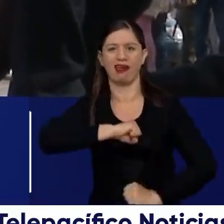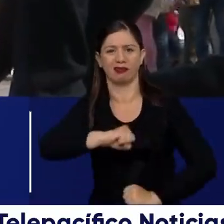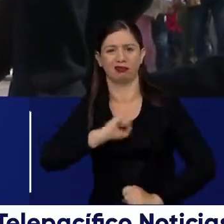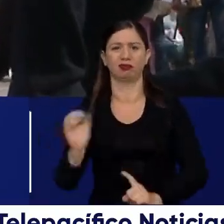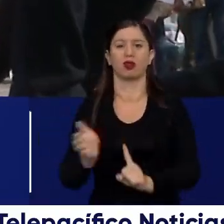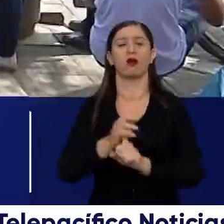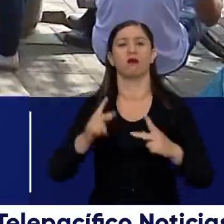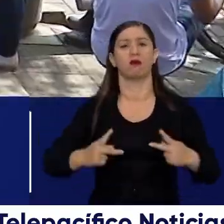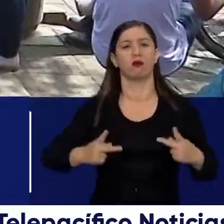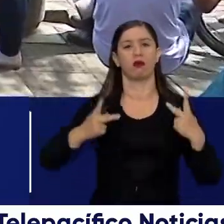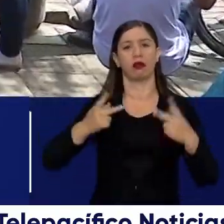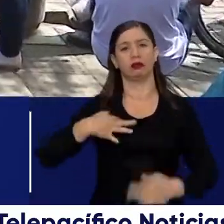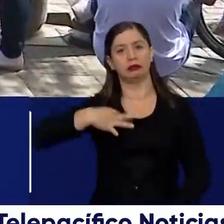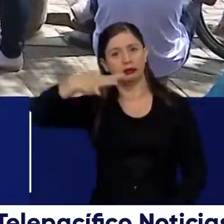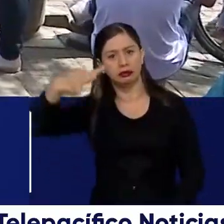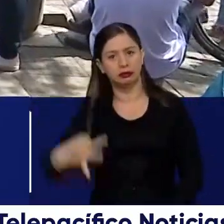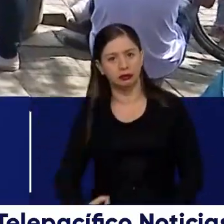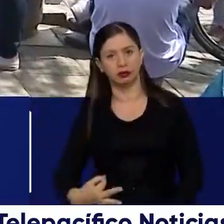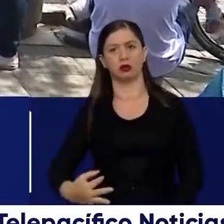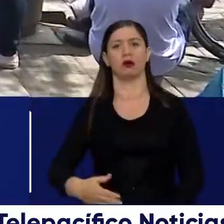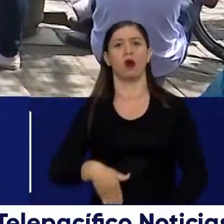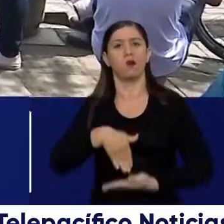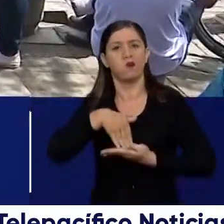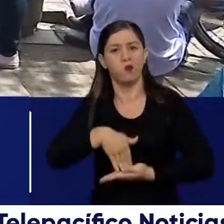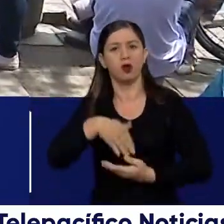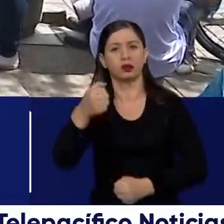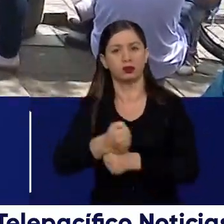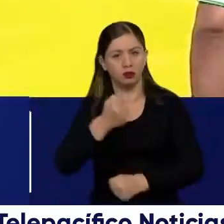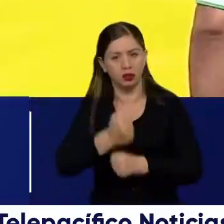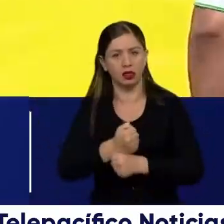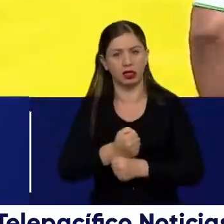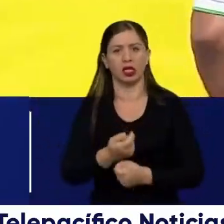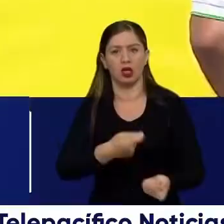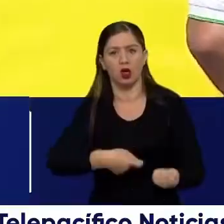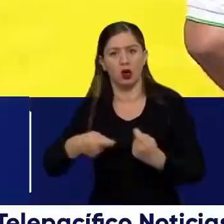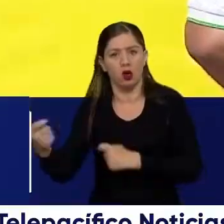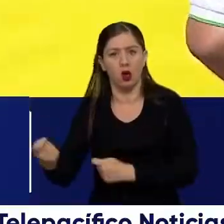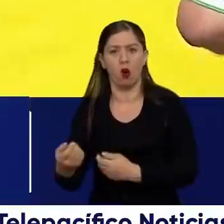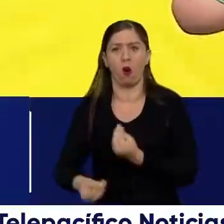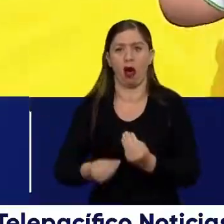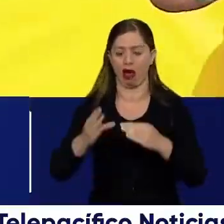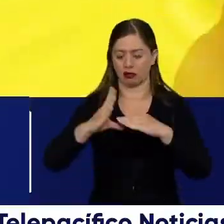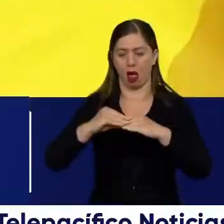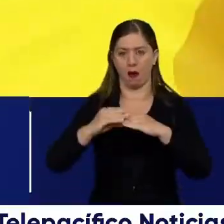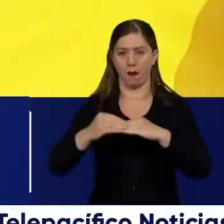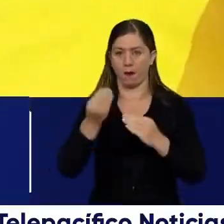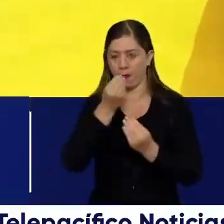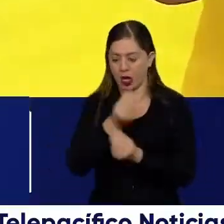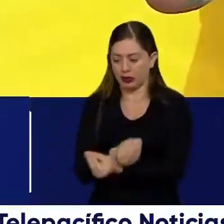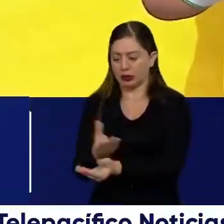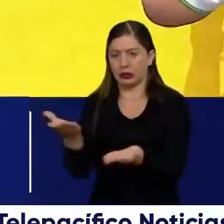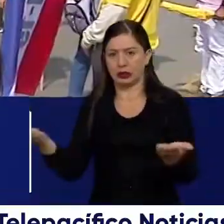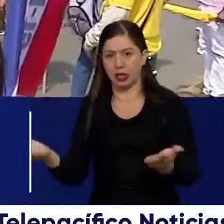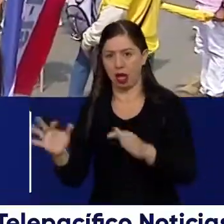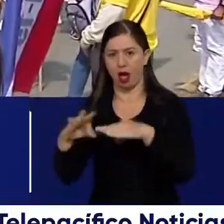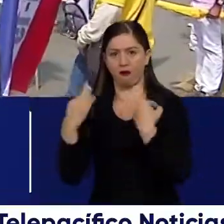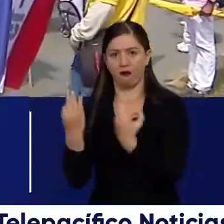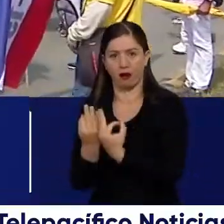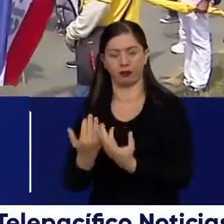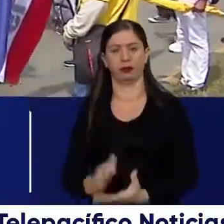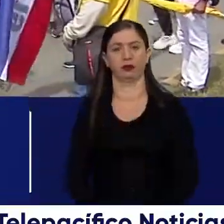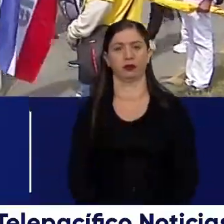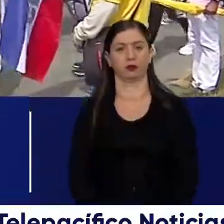valiosos, como la vida, la dignidad, el puesto de trabajo y llevar un pan de comida a la mesa de cada